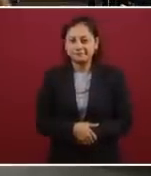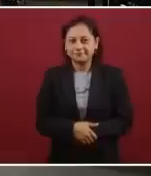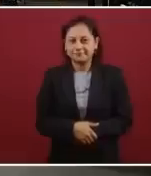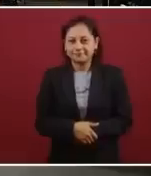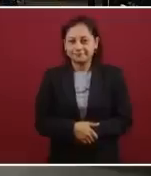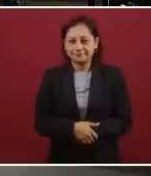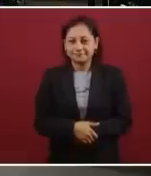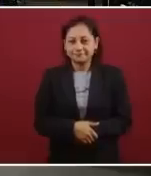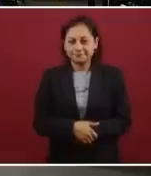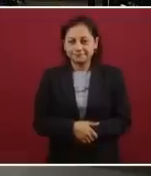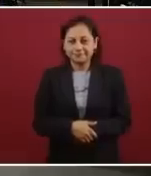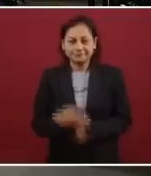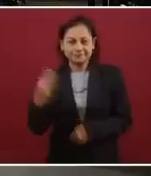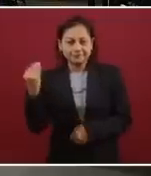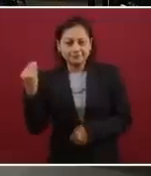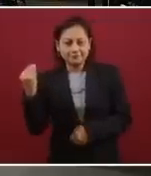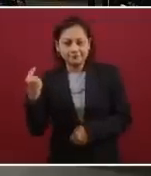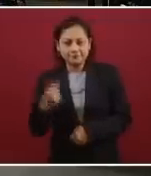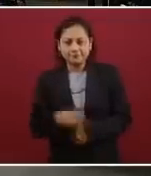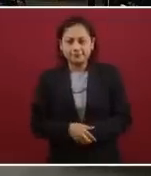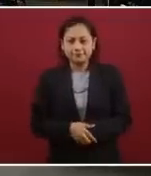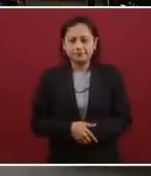Con relación a la propuesta de